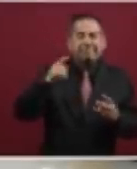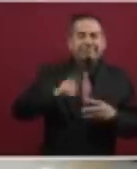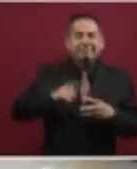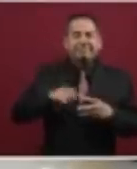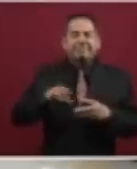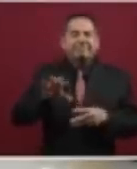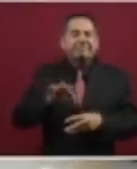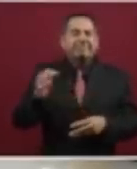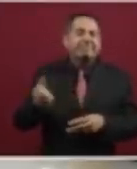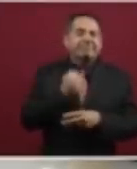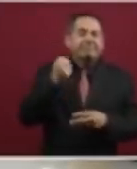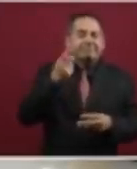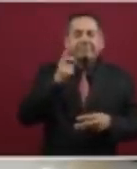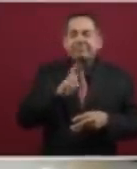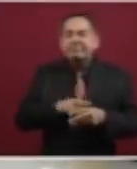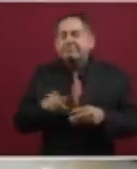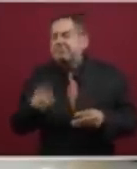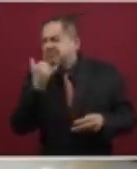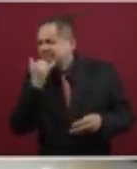Hugo